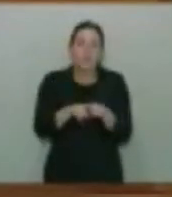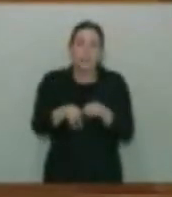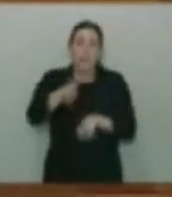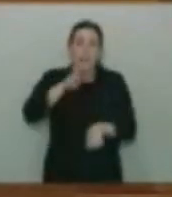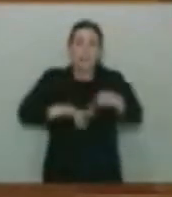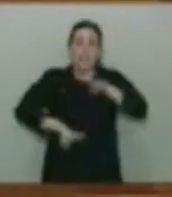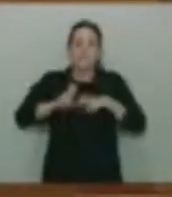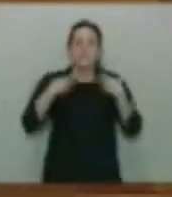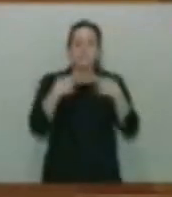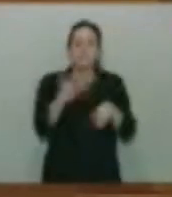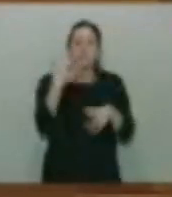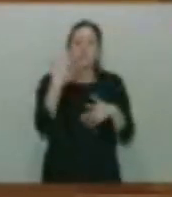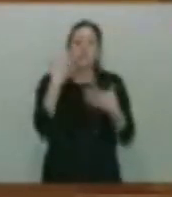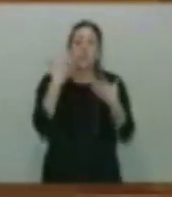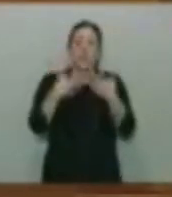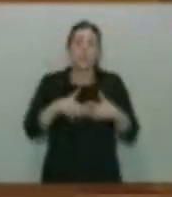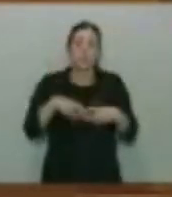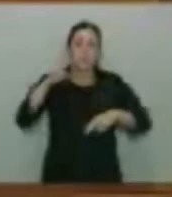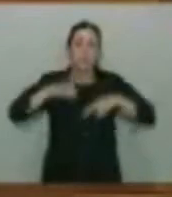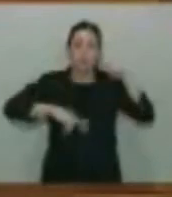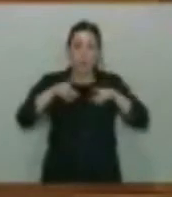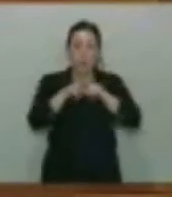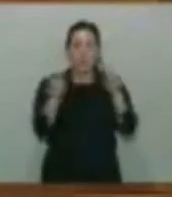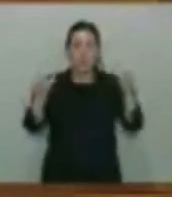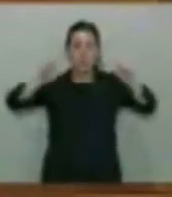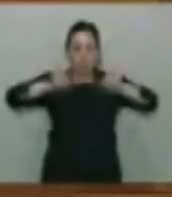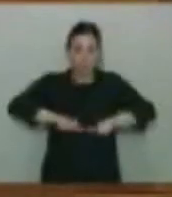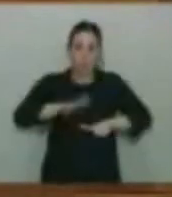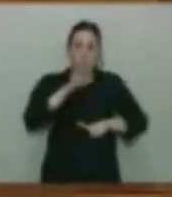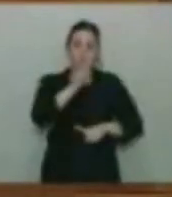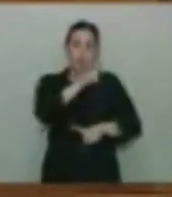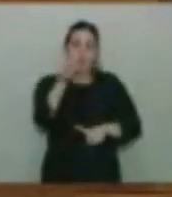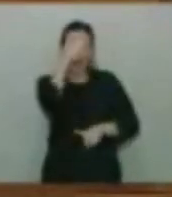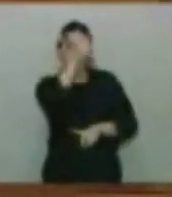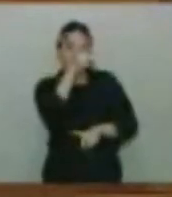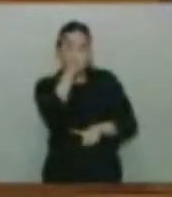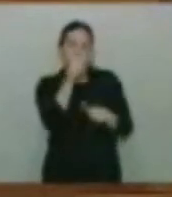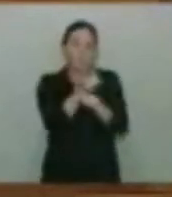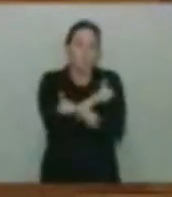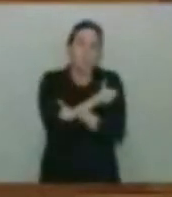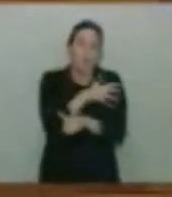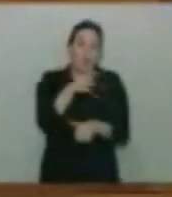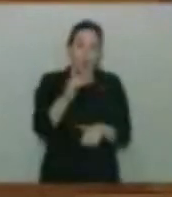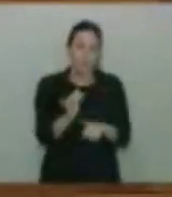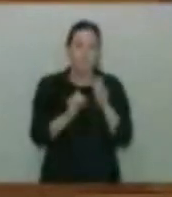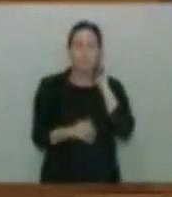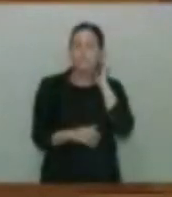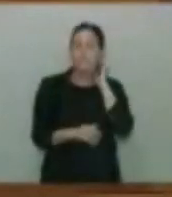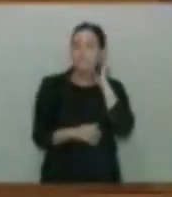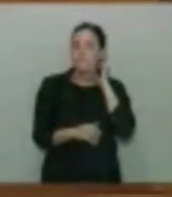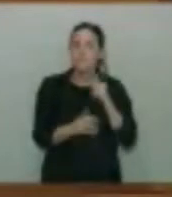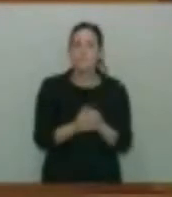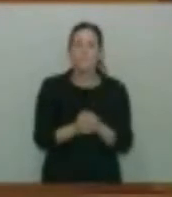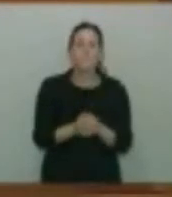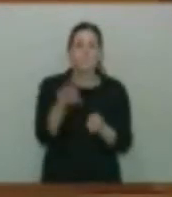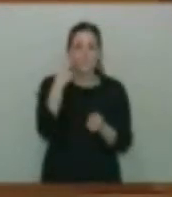sectores como la industria y la construcción, fundamentalmente ocupadas por personas del género masculino.